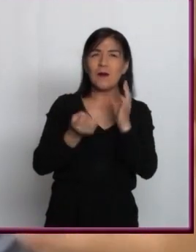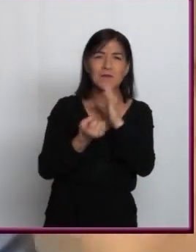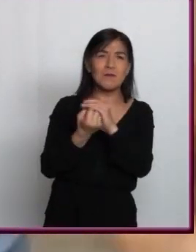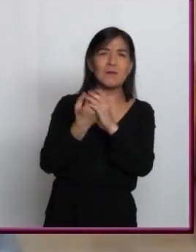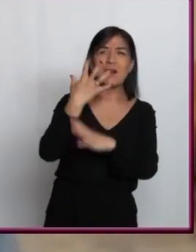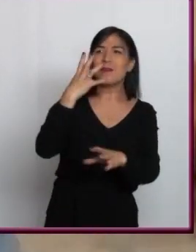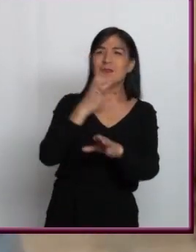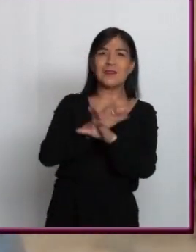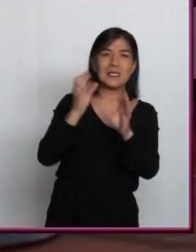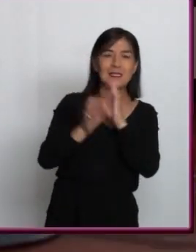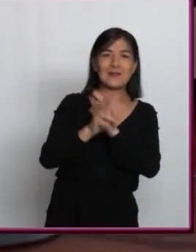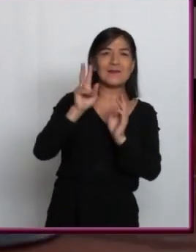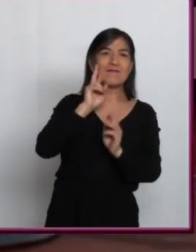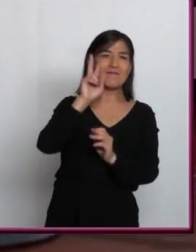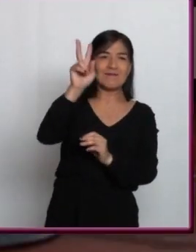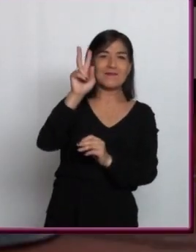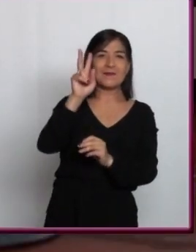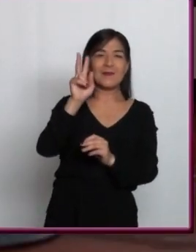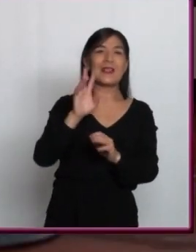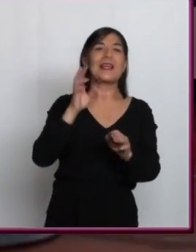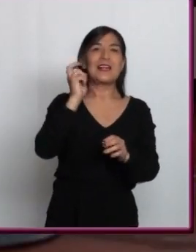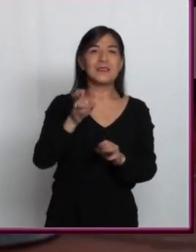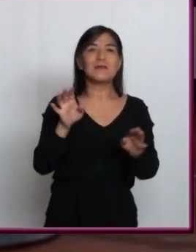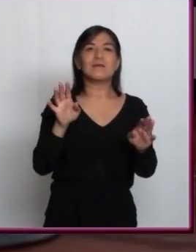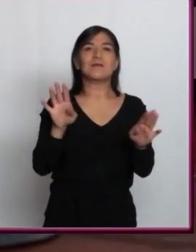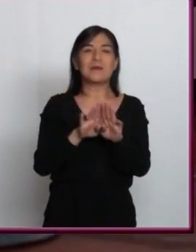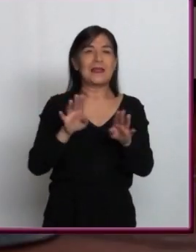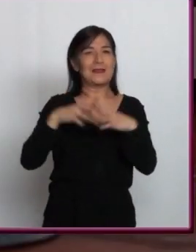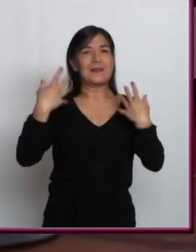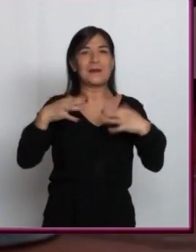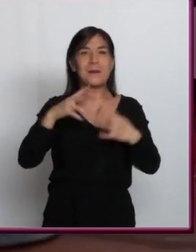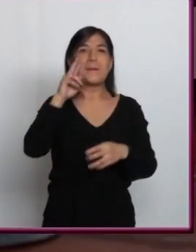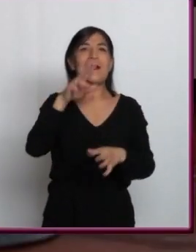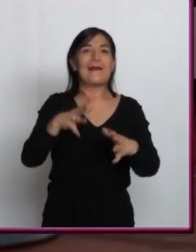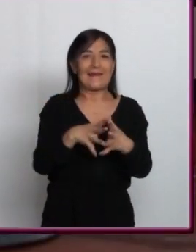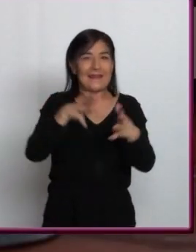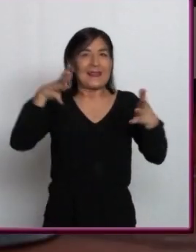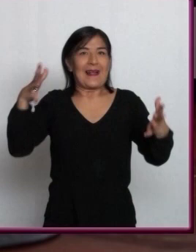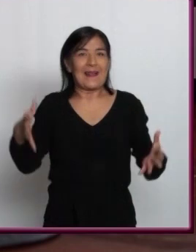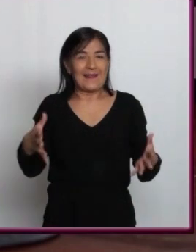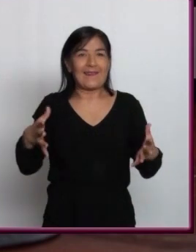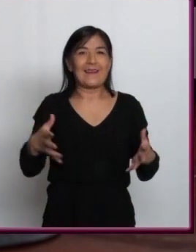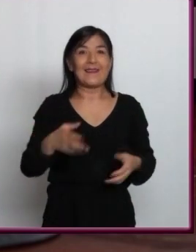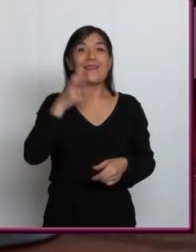nuevo objeto a simple vista y se daban cuenta de que era algo grande. Entonces